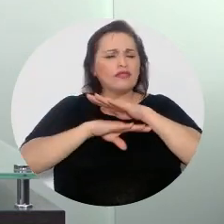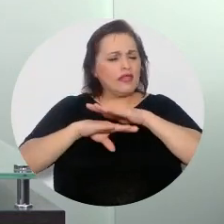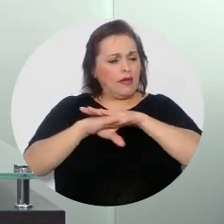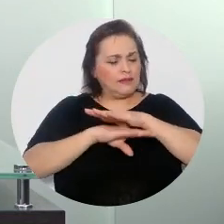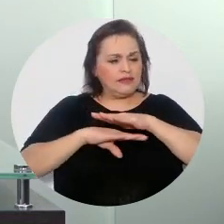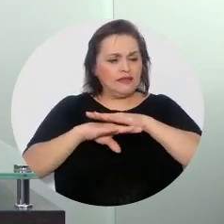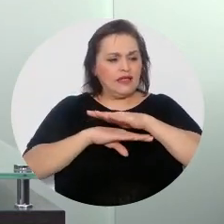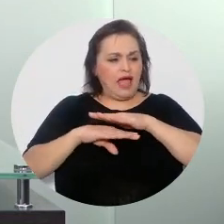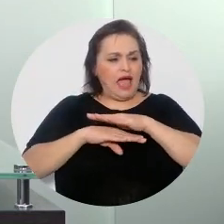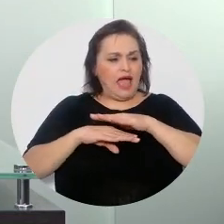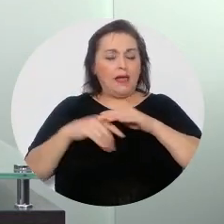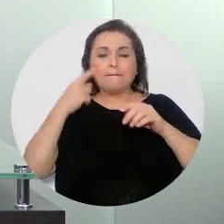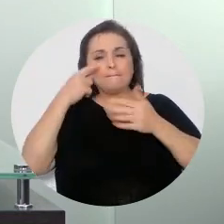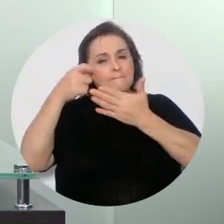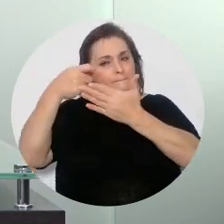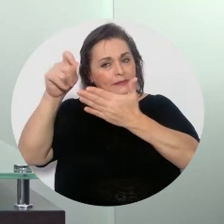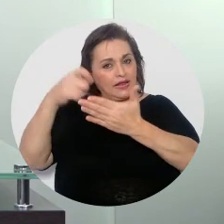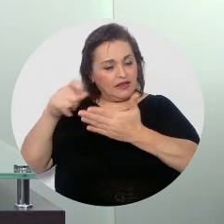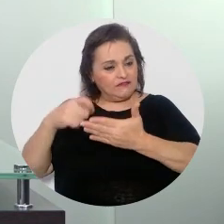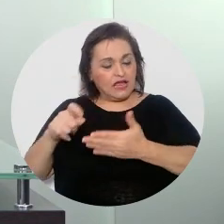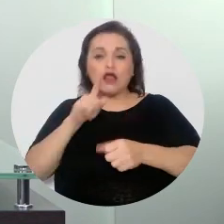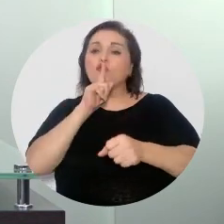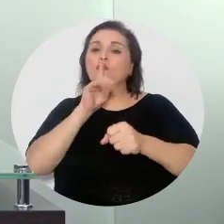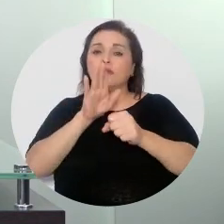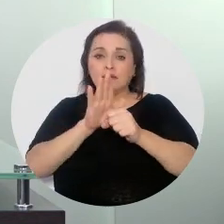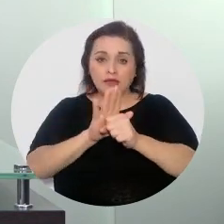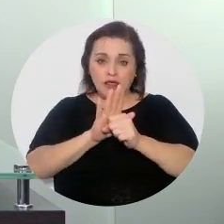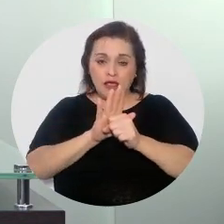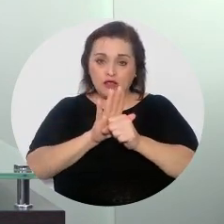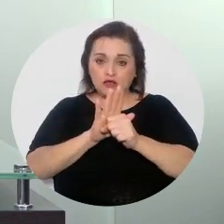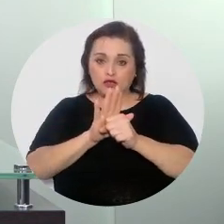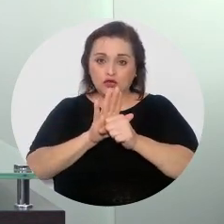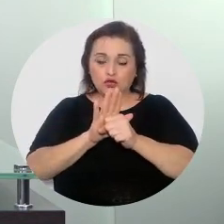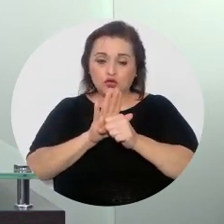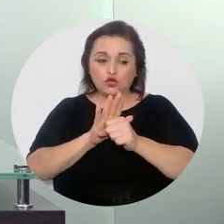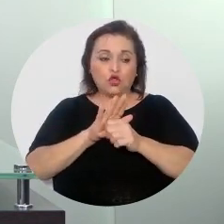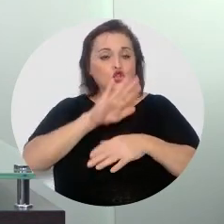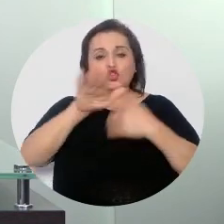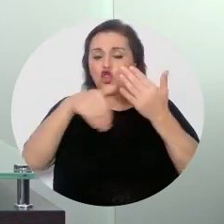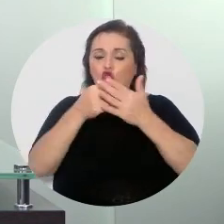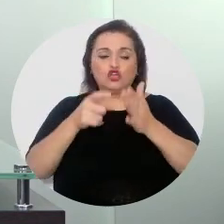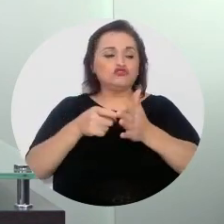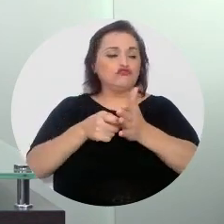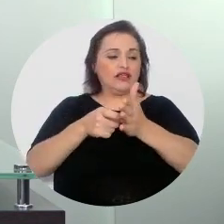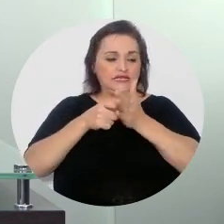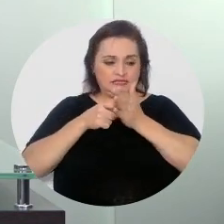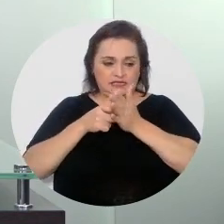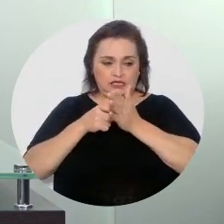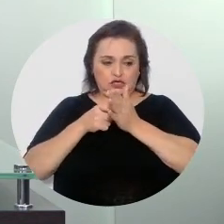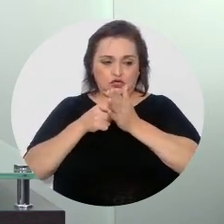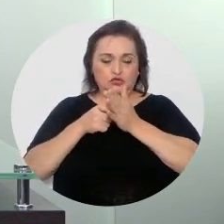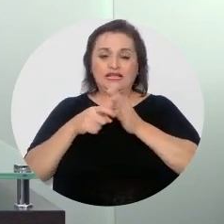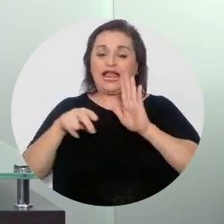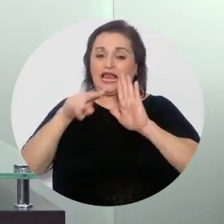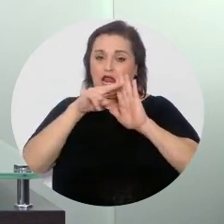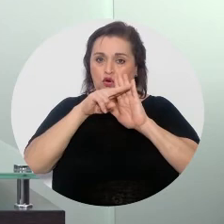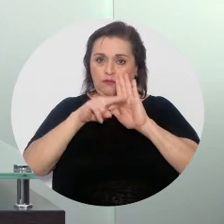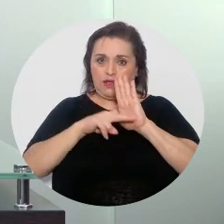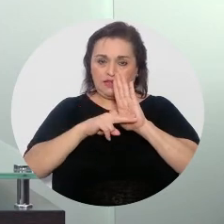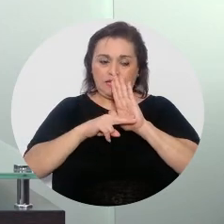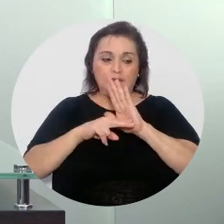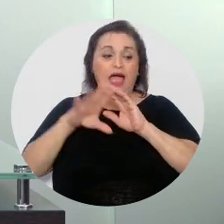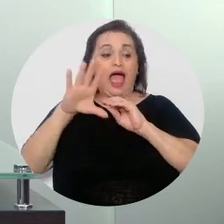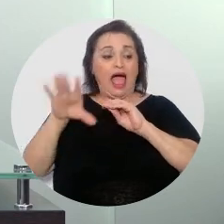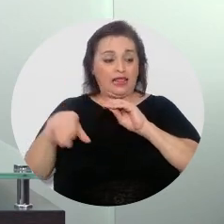y en el que es fundamental verificar el cumplimiento de los requisitos previstos en